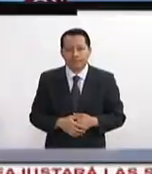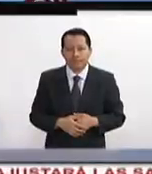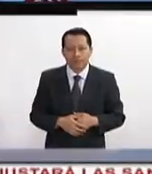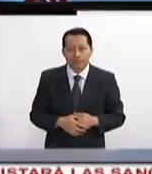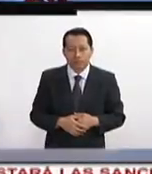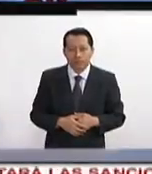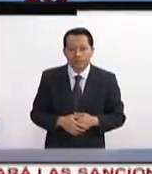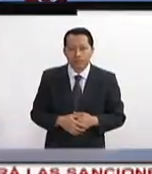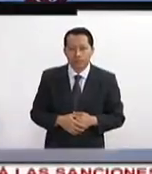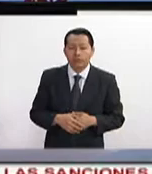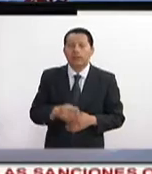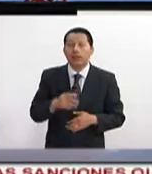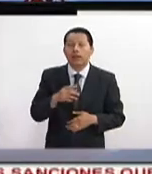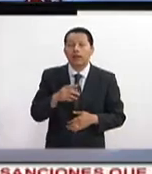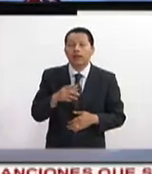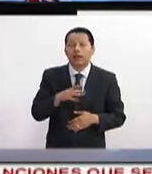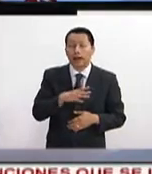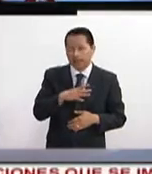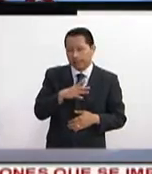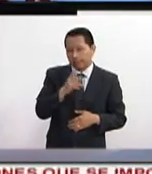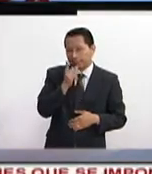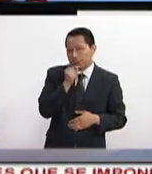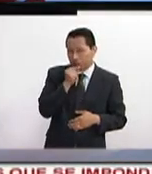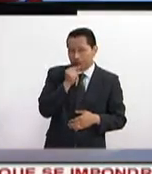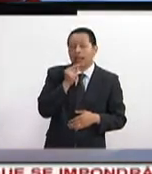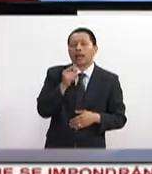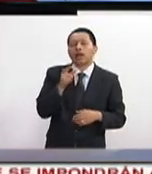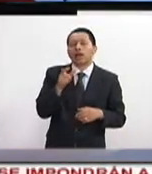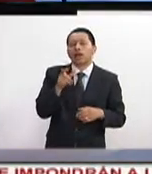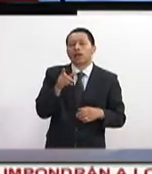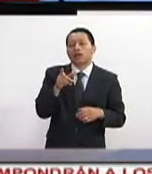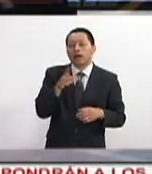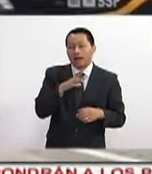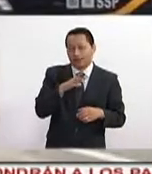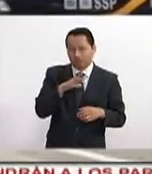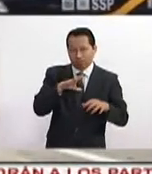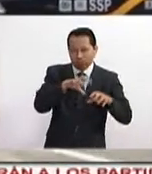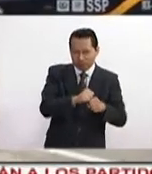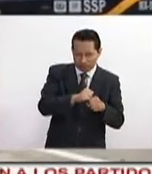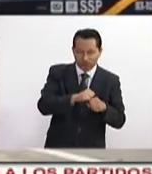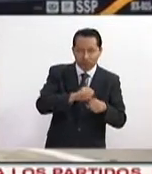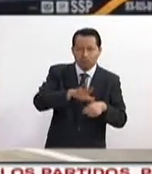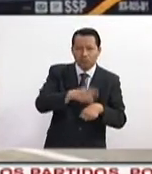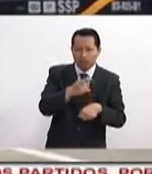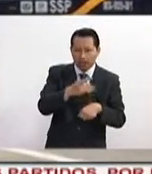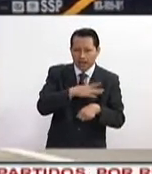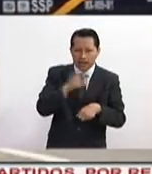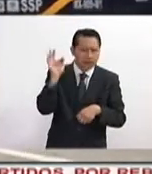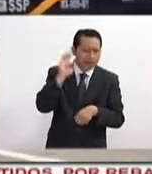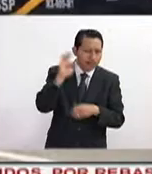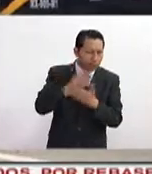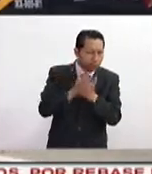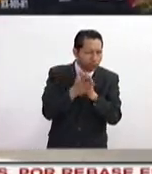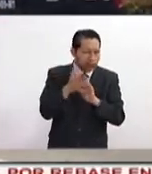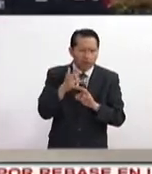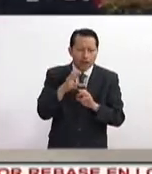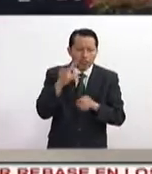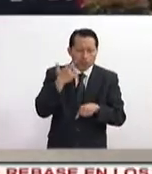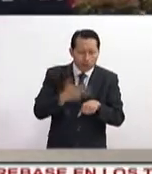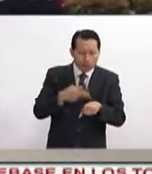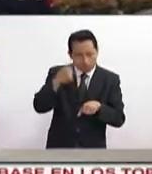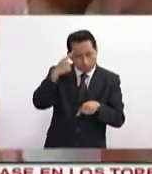Y 2 elementos de seguridad pública de Hidalgo fueron detenidos por policías de investigación para determinar su presunta responsabilidad en el robo